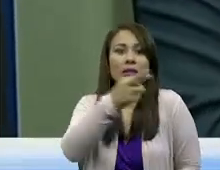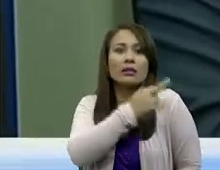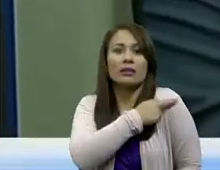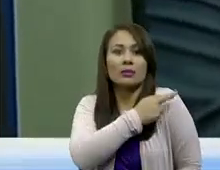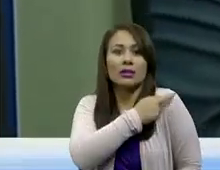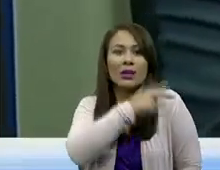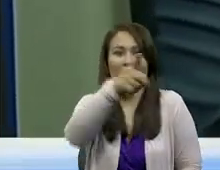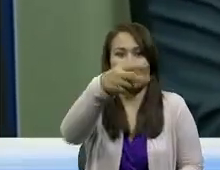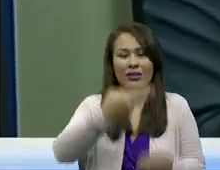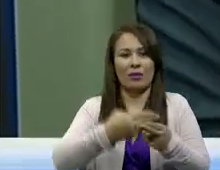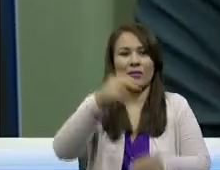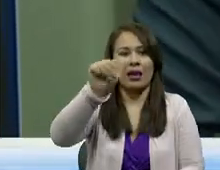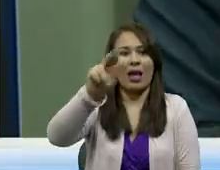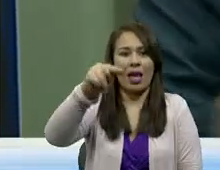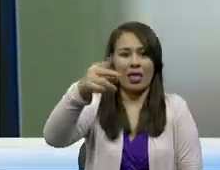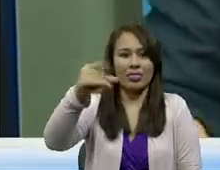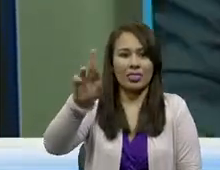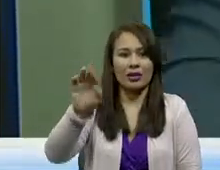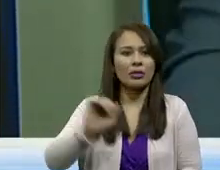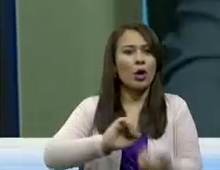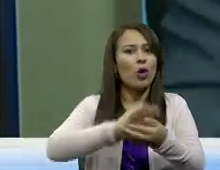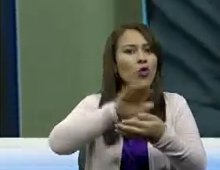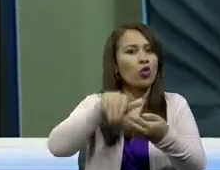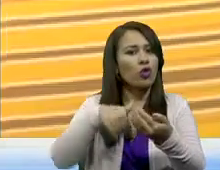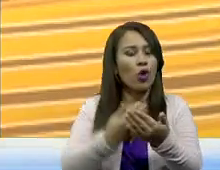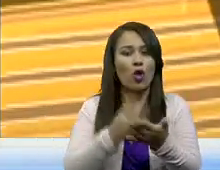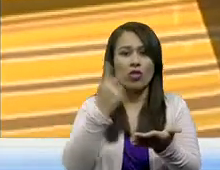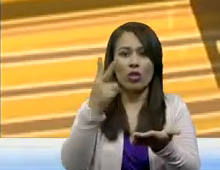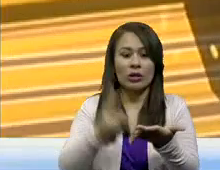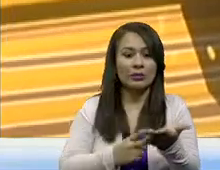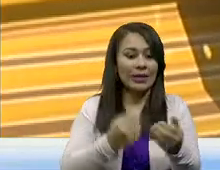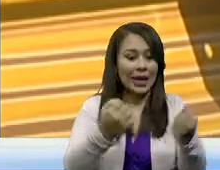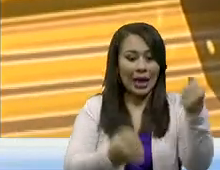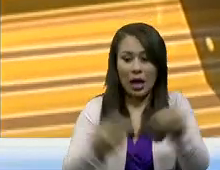uso intensivo tiene que cumplir con esta disposición.